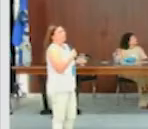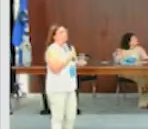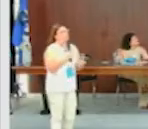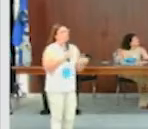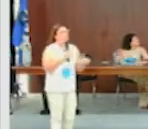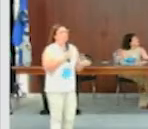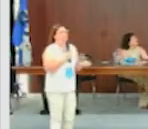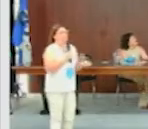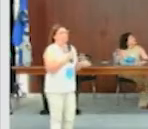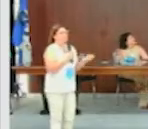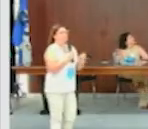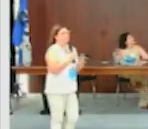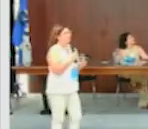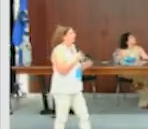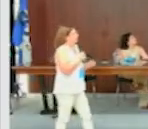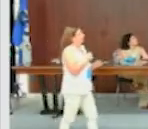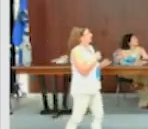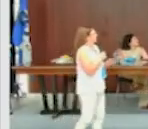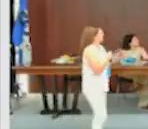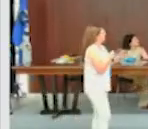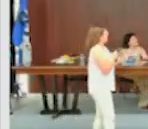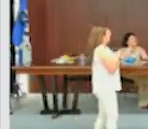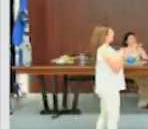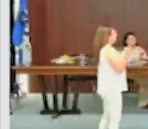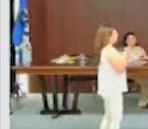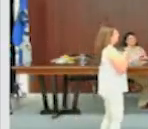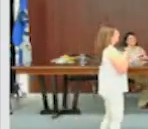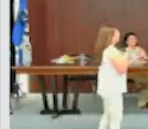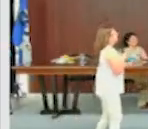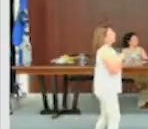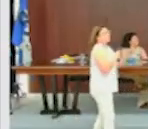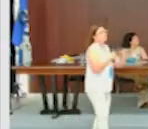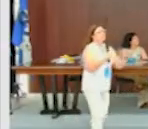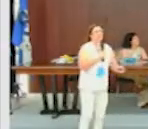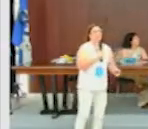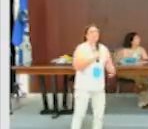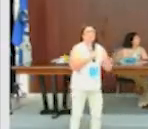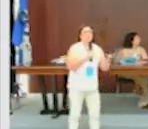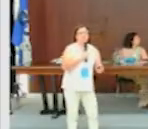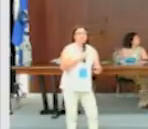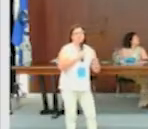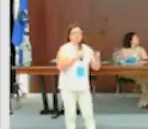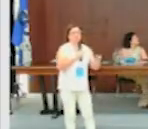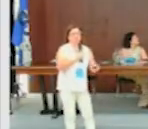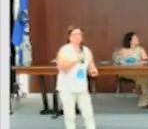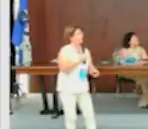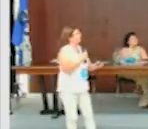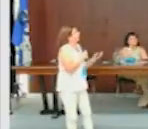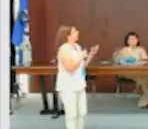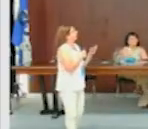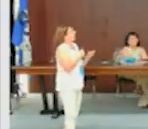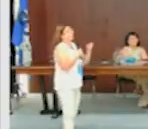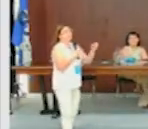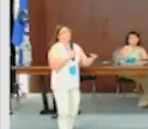Tenemos que ir al encuentro del paciente, no llamarlos desde adentro, ir, abrir la puerta, saludarlo por el nombre, saber la historia